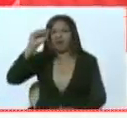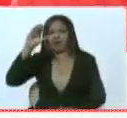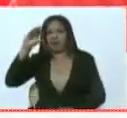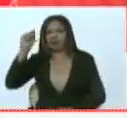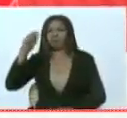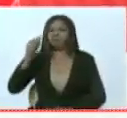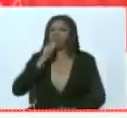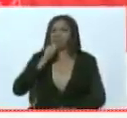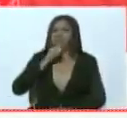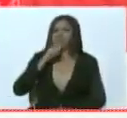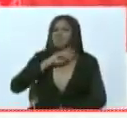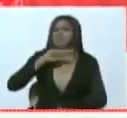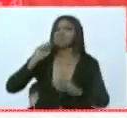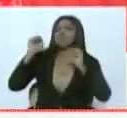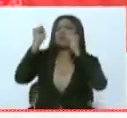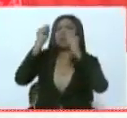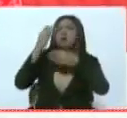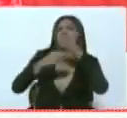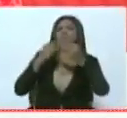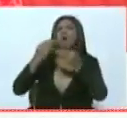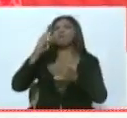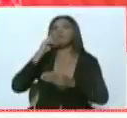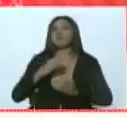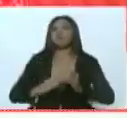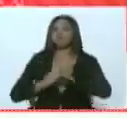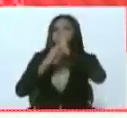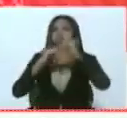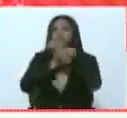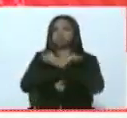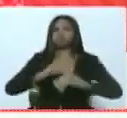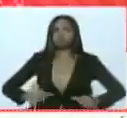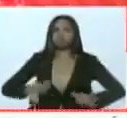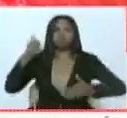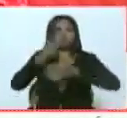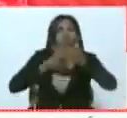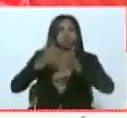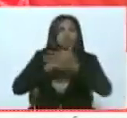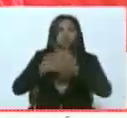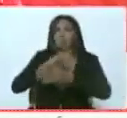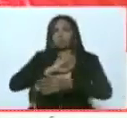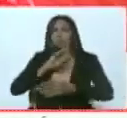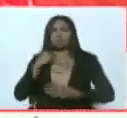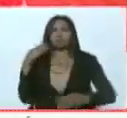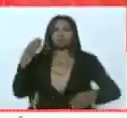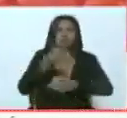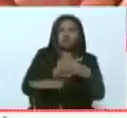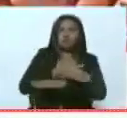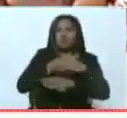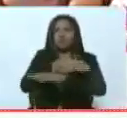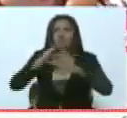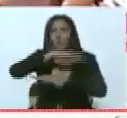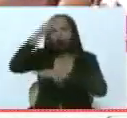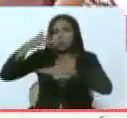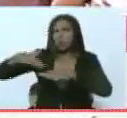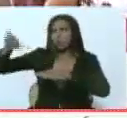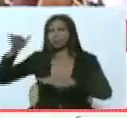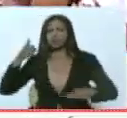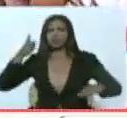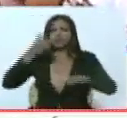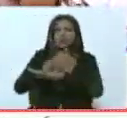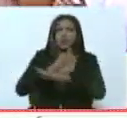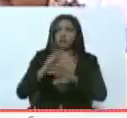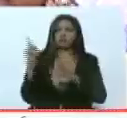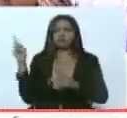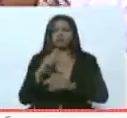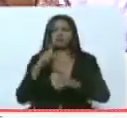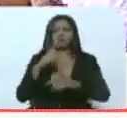la ganamos a pulso con Bolívar y el ejército de lanceros y llaneros que cruzaron el páramo de Pisba y